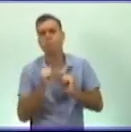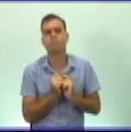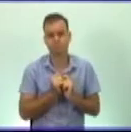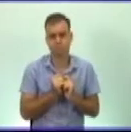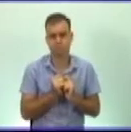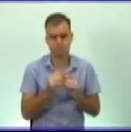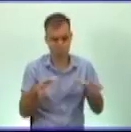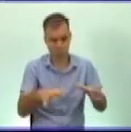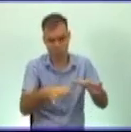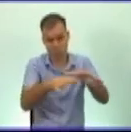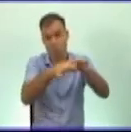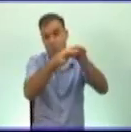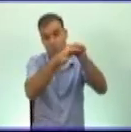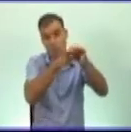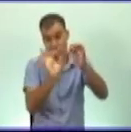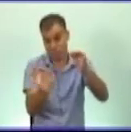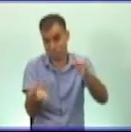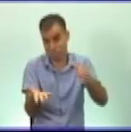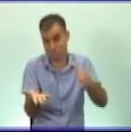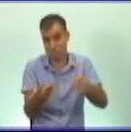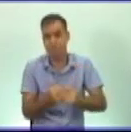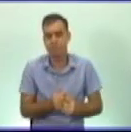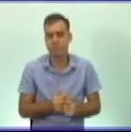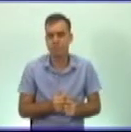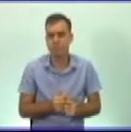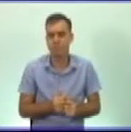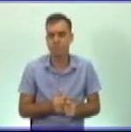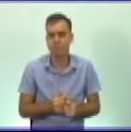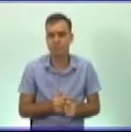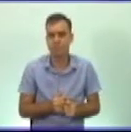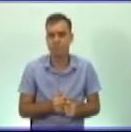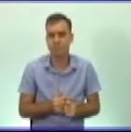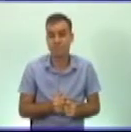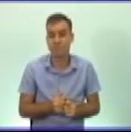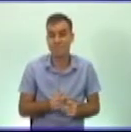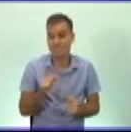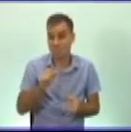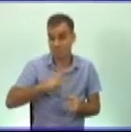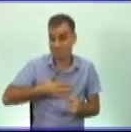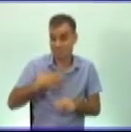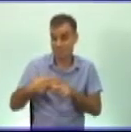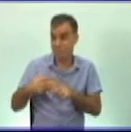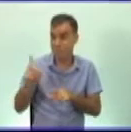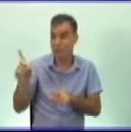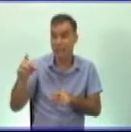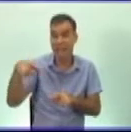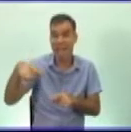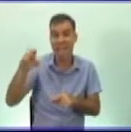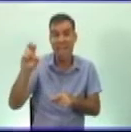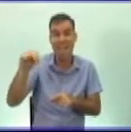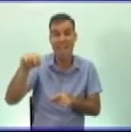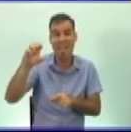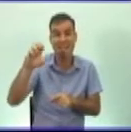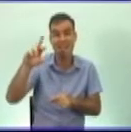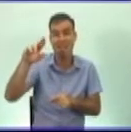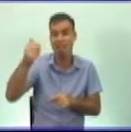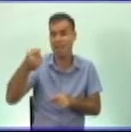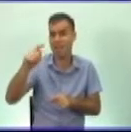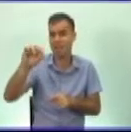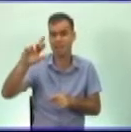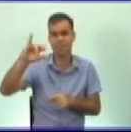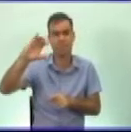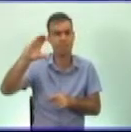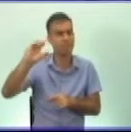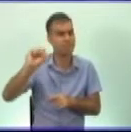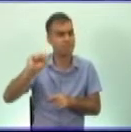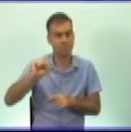circunferencia. Pero esos segmentos, que se llaman generatrices, no son iguales numéricamente a la altura,